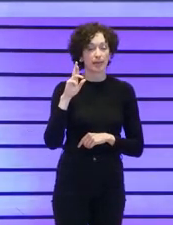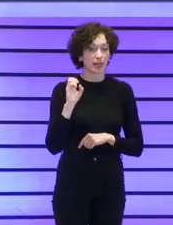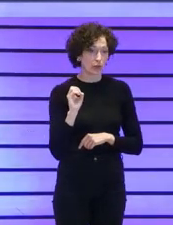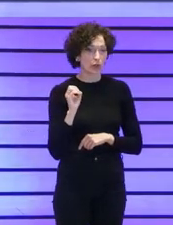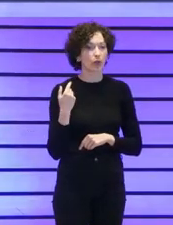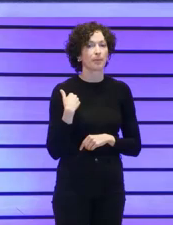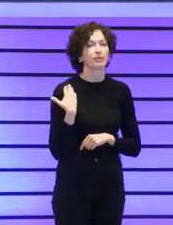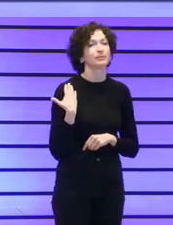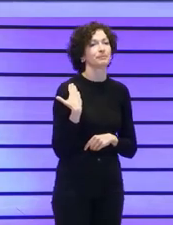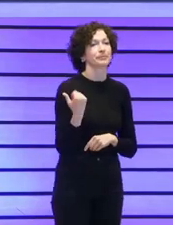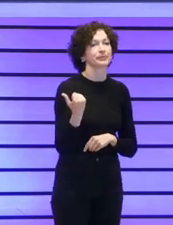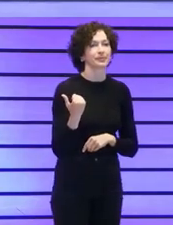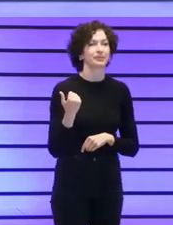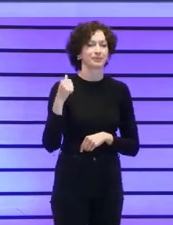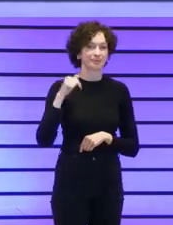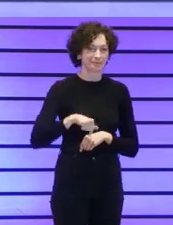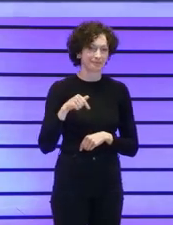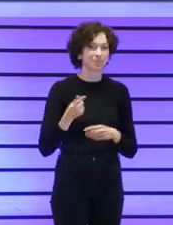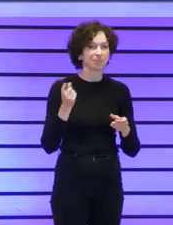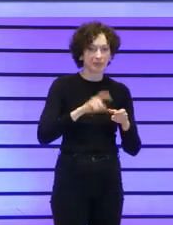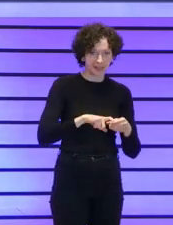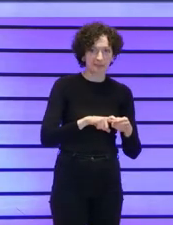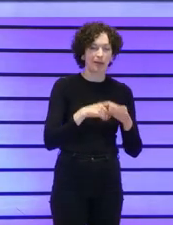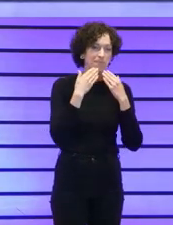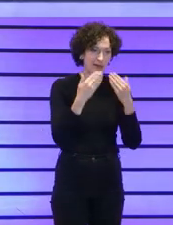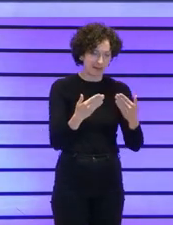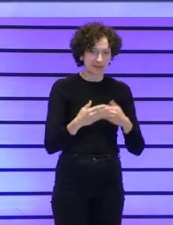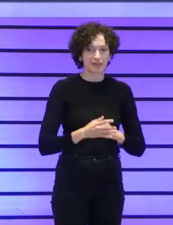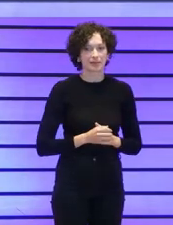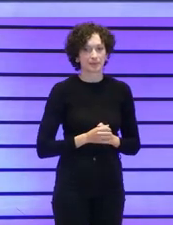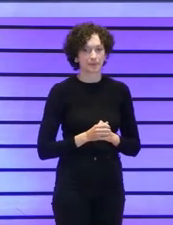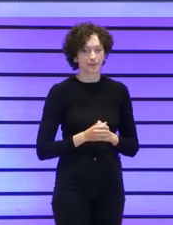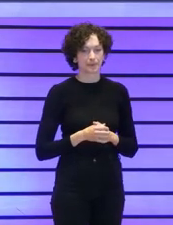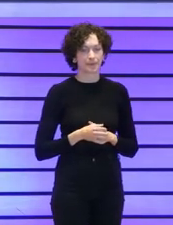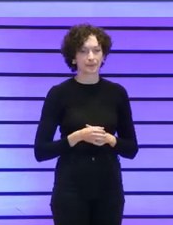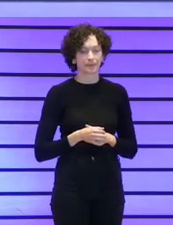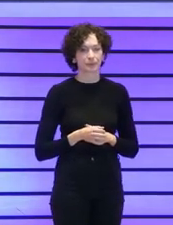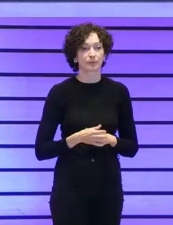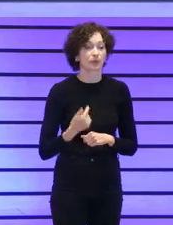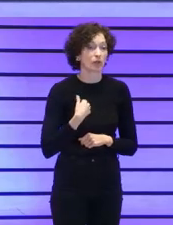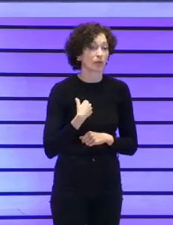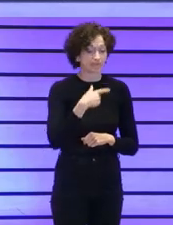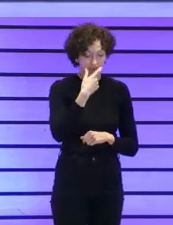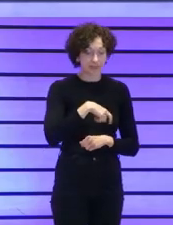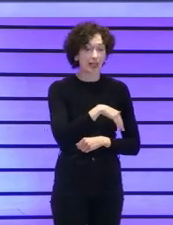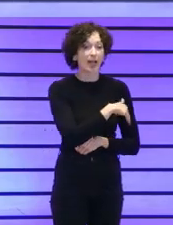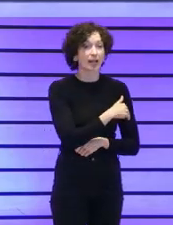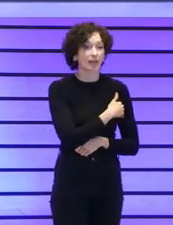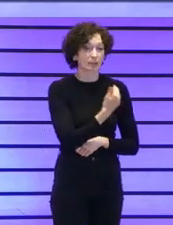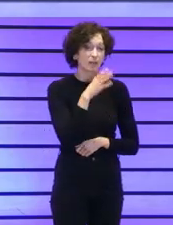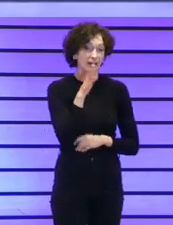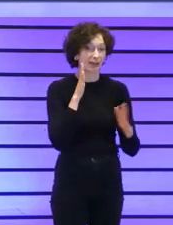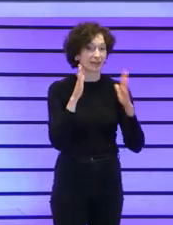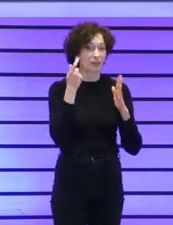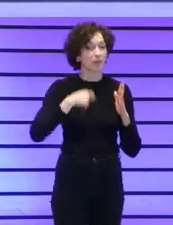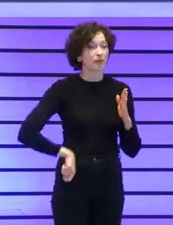enredado en este enredo. Yo, como académica, que es mi segunda etapa